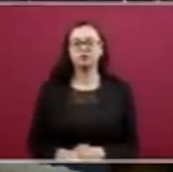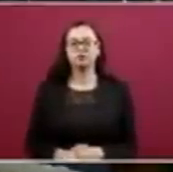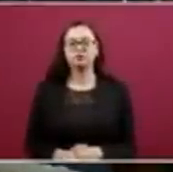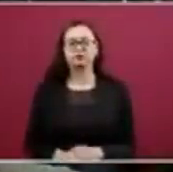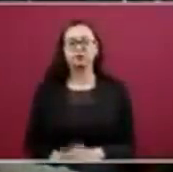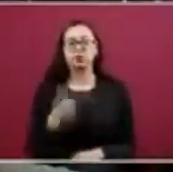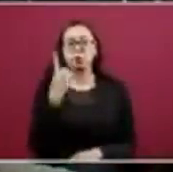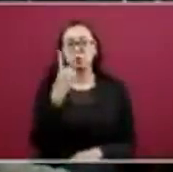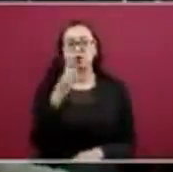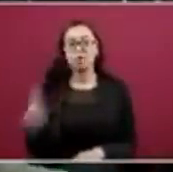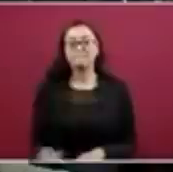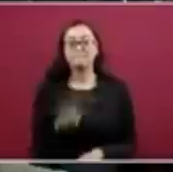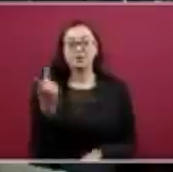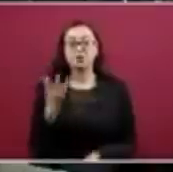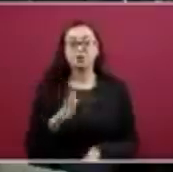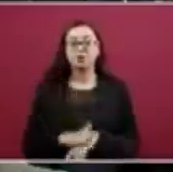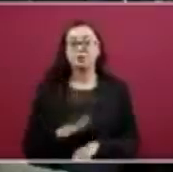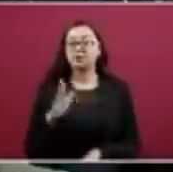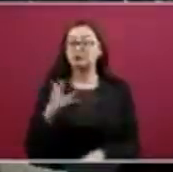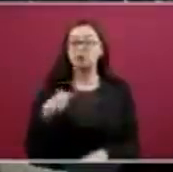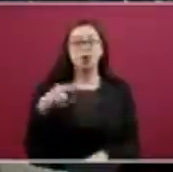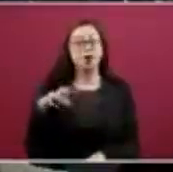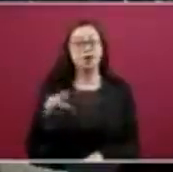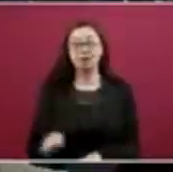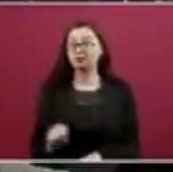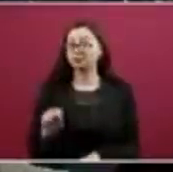Una más, porque sí, si no, no llego,